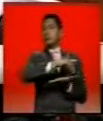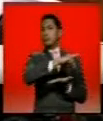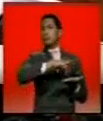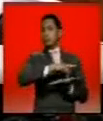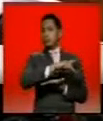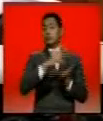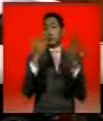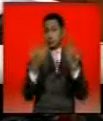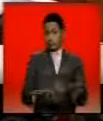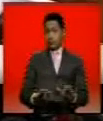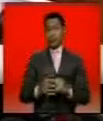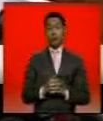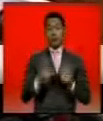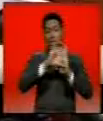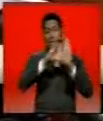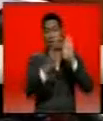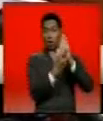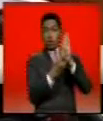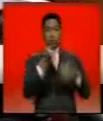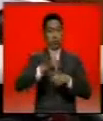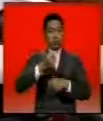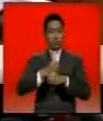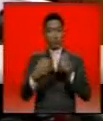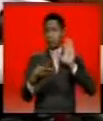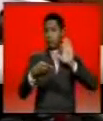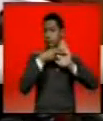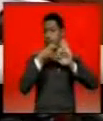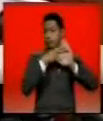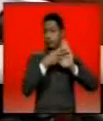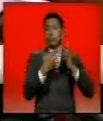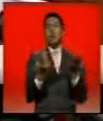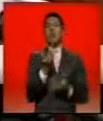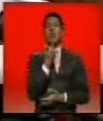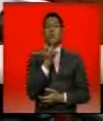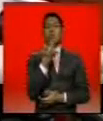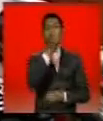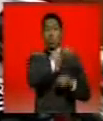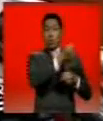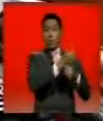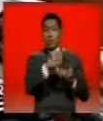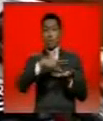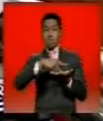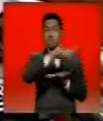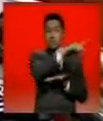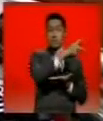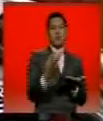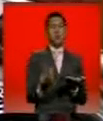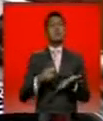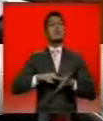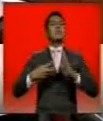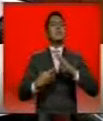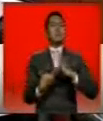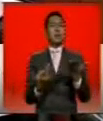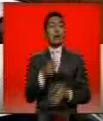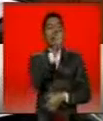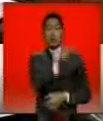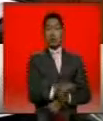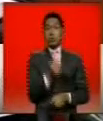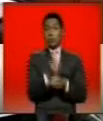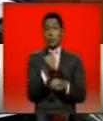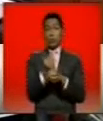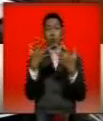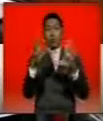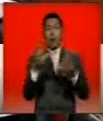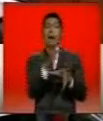Código del Trabajo lo establece, se le paga al trabajador, nos permite mantenerle protegido al trabajador